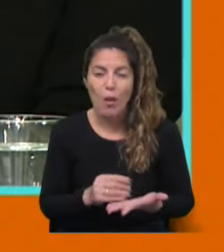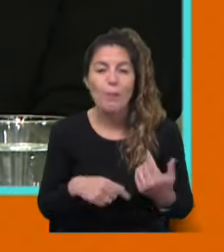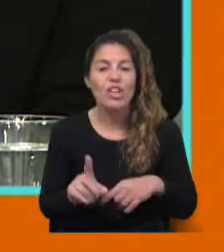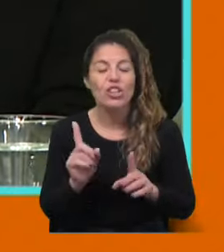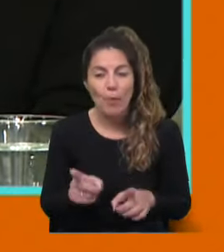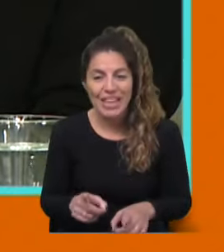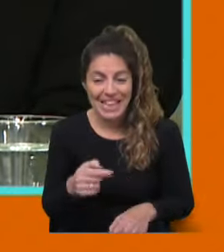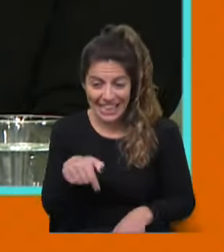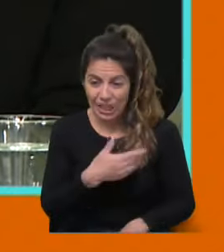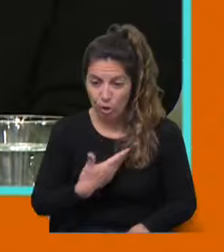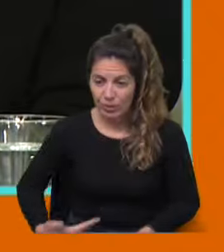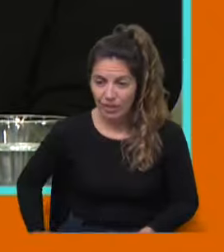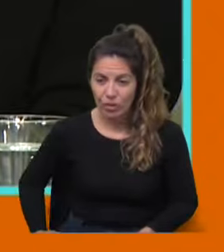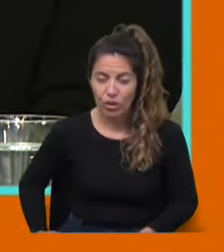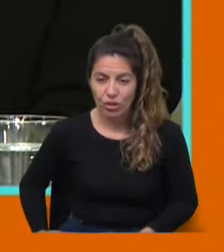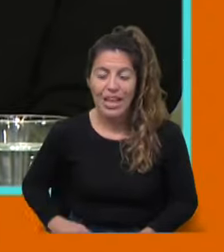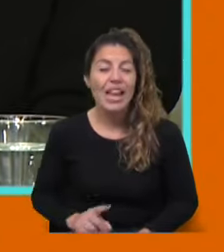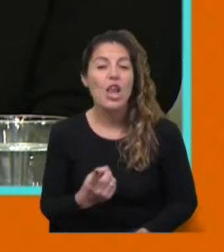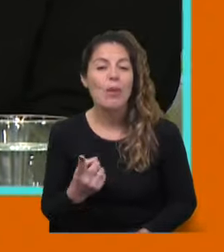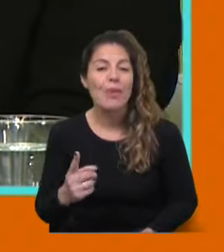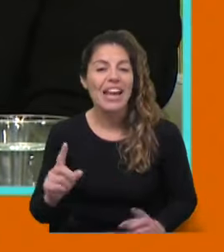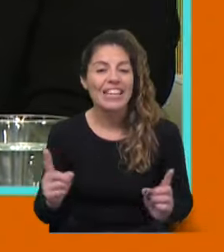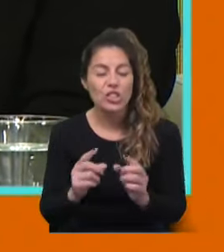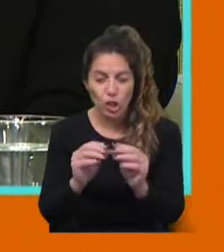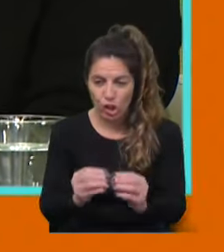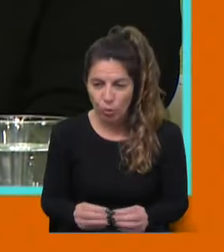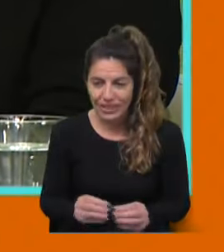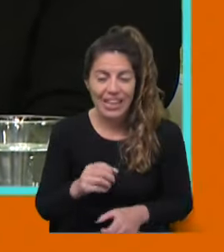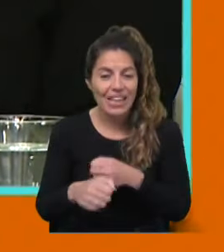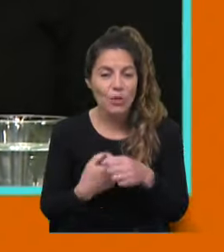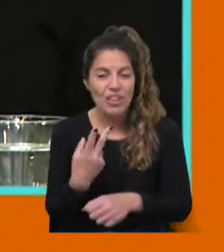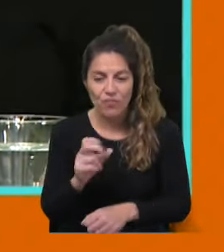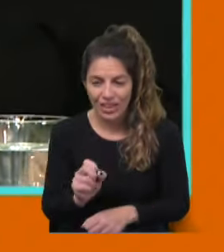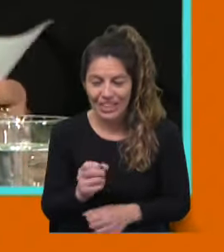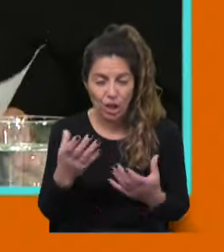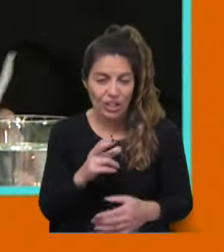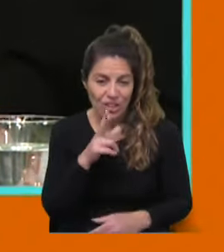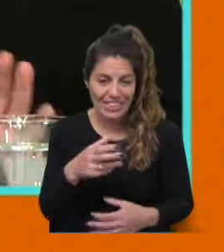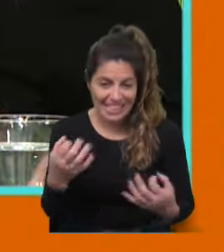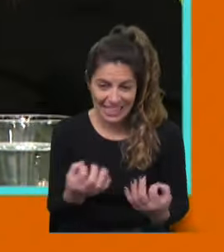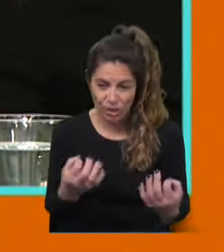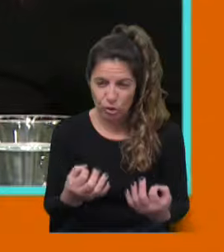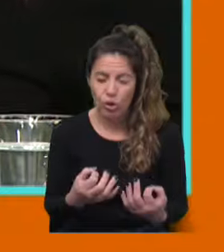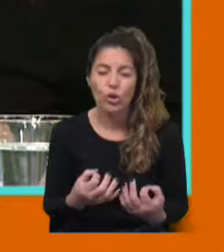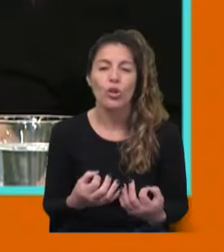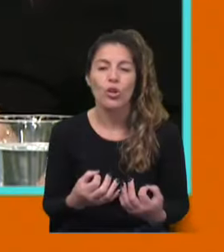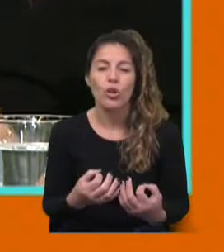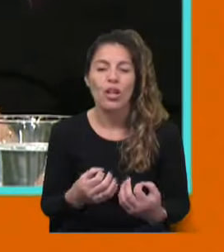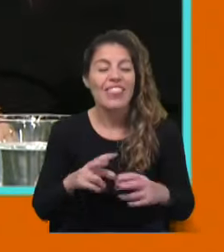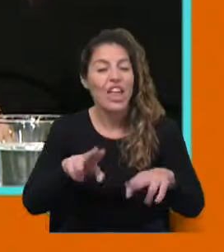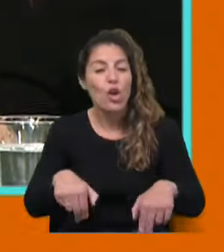vez este gobierno, en la primera rendición de cuentas ahora de 2020, que lo quiero decir exacto,